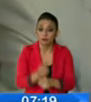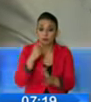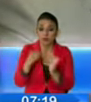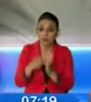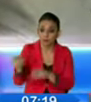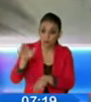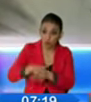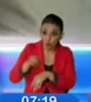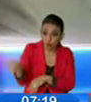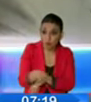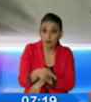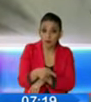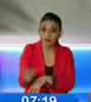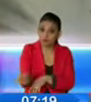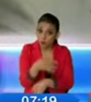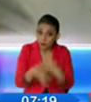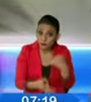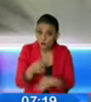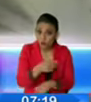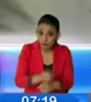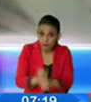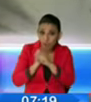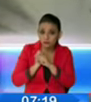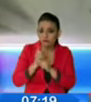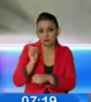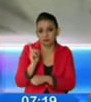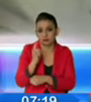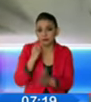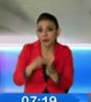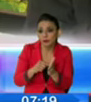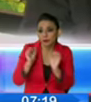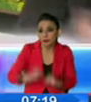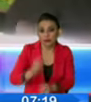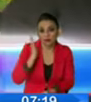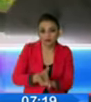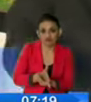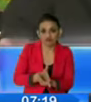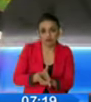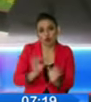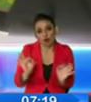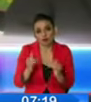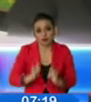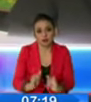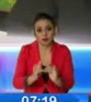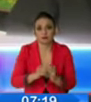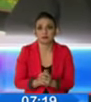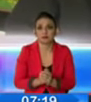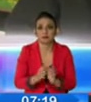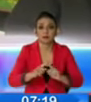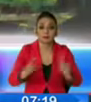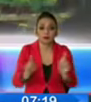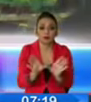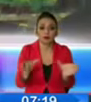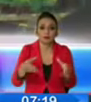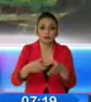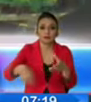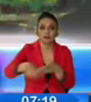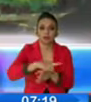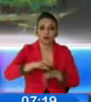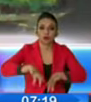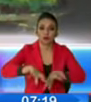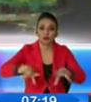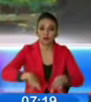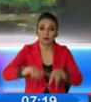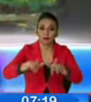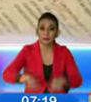dictamen acusatorio a llamar a juicio. Bien podría sobreseer. Pero para el integrante de la Comisión Anticorrupción, no se debería